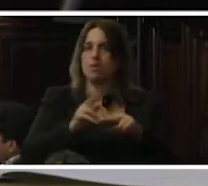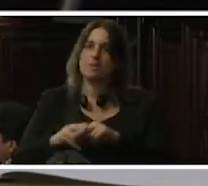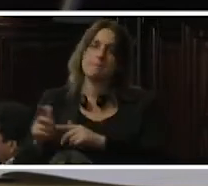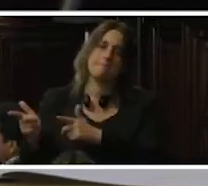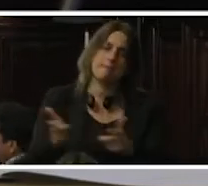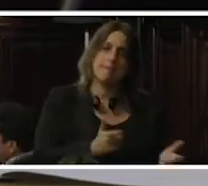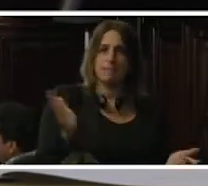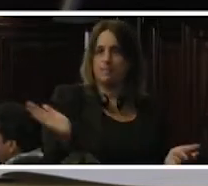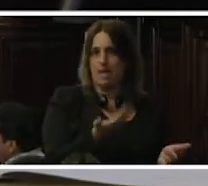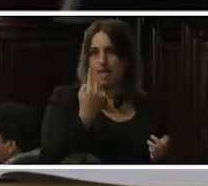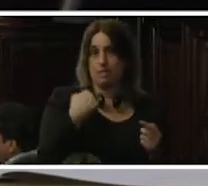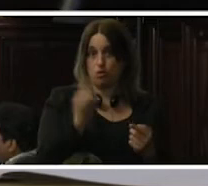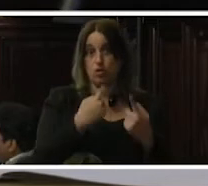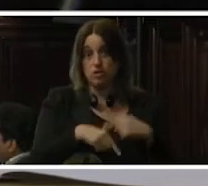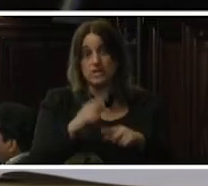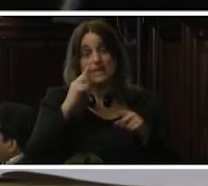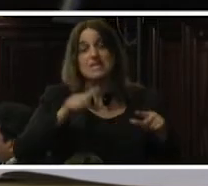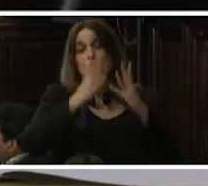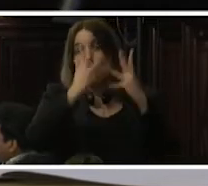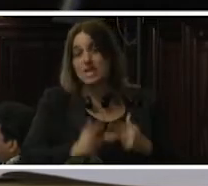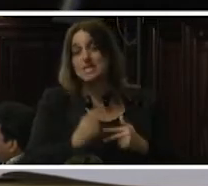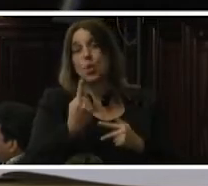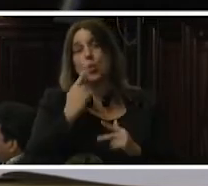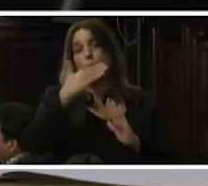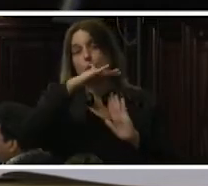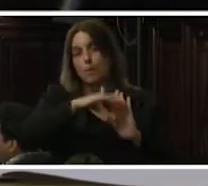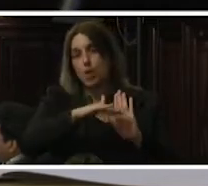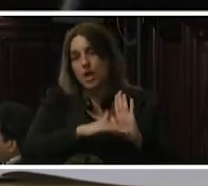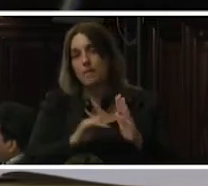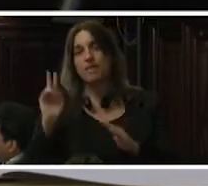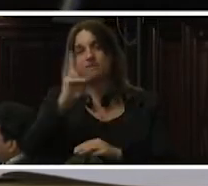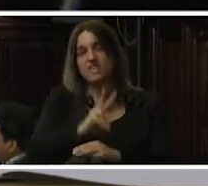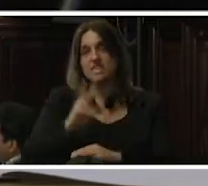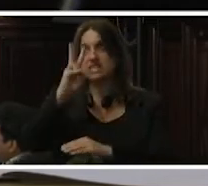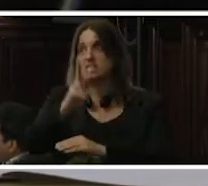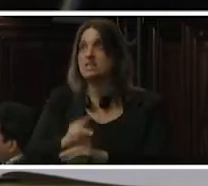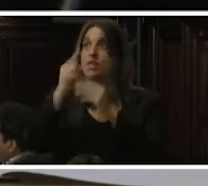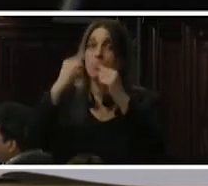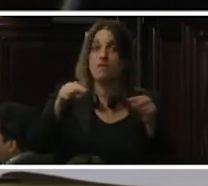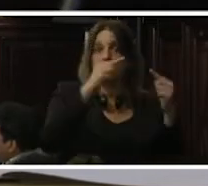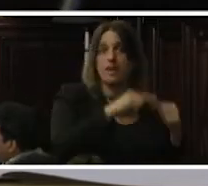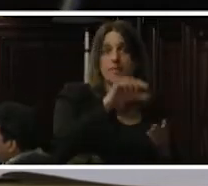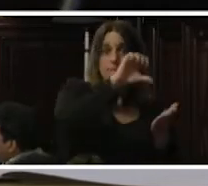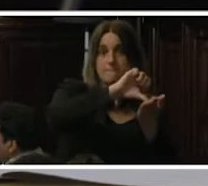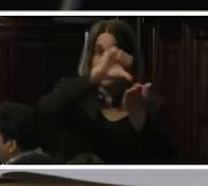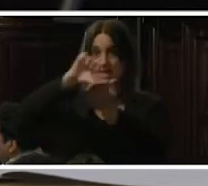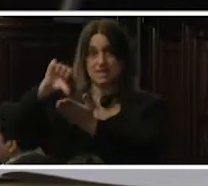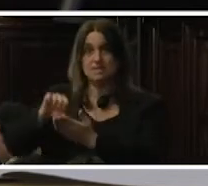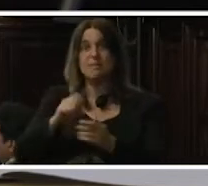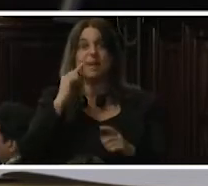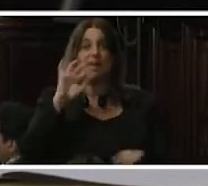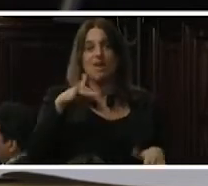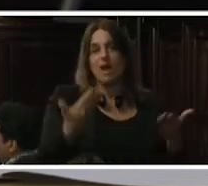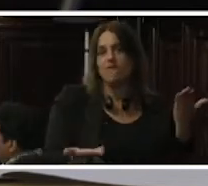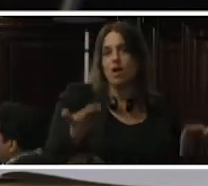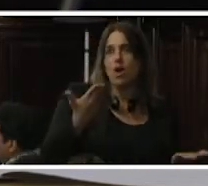ellos. Organizar un programa de visitas in loco a los países de origen de los peticionarios para evaluar la situación